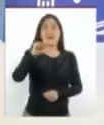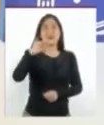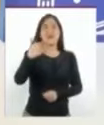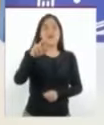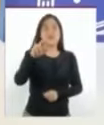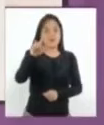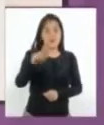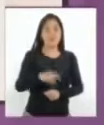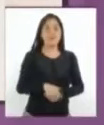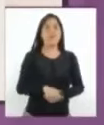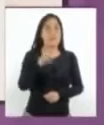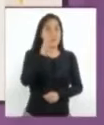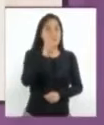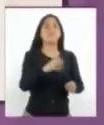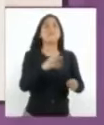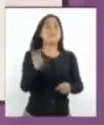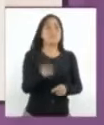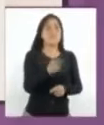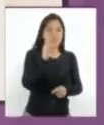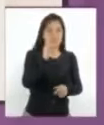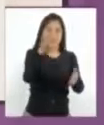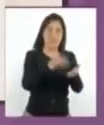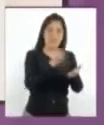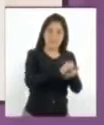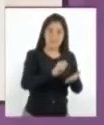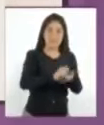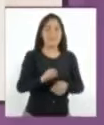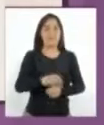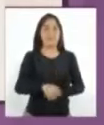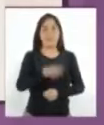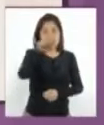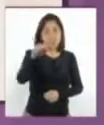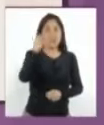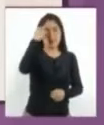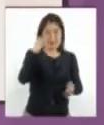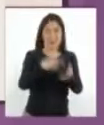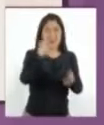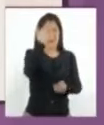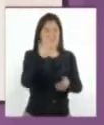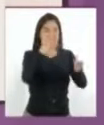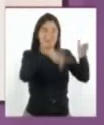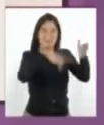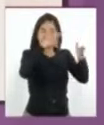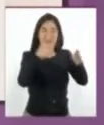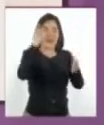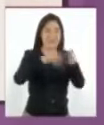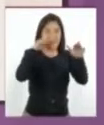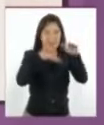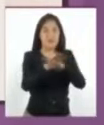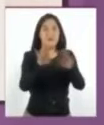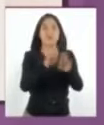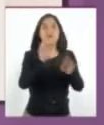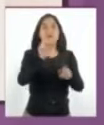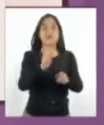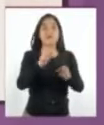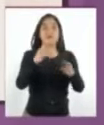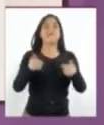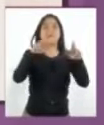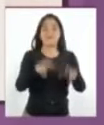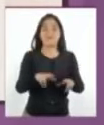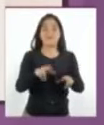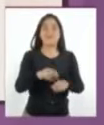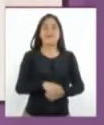esta pregunta. ¿Crees que esas imágenes se refieren a cuestiones rituales o son reflejos de las actividades cotidianas